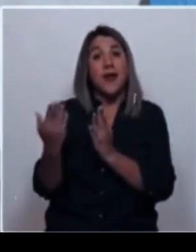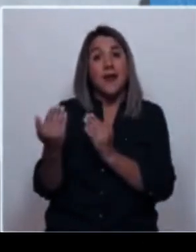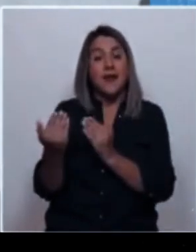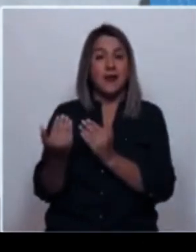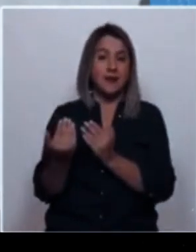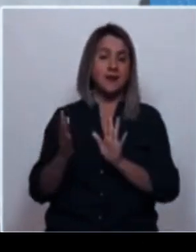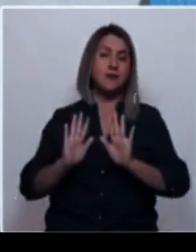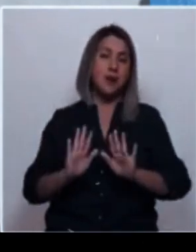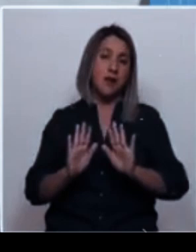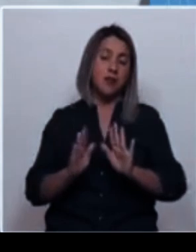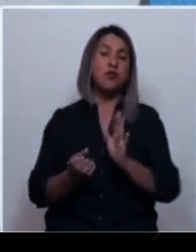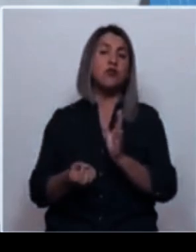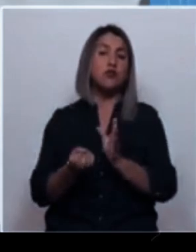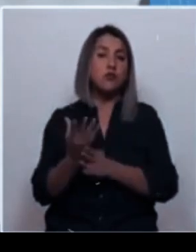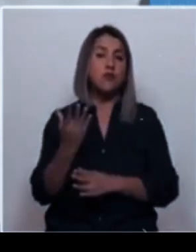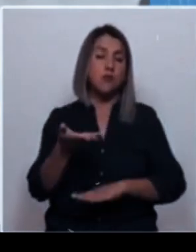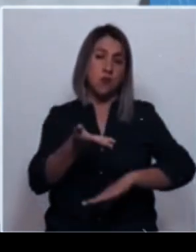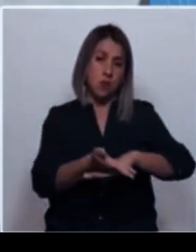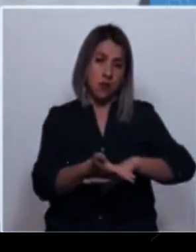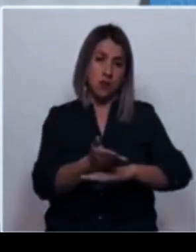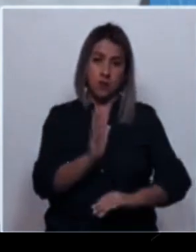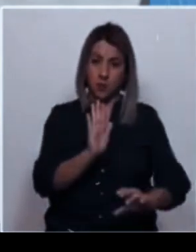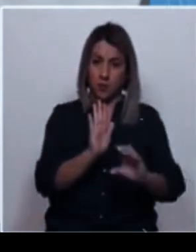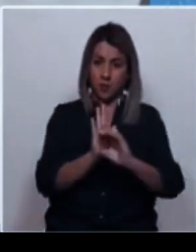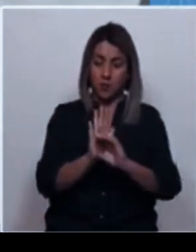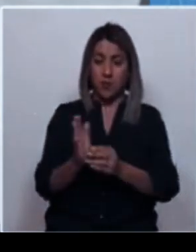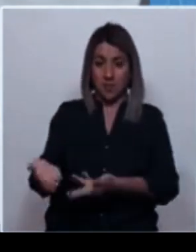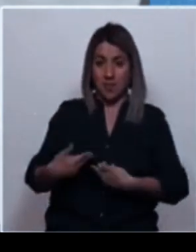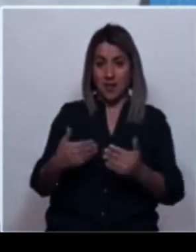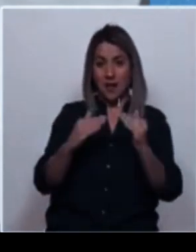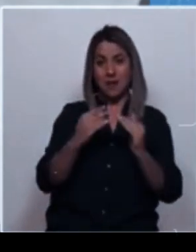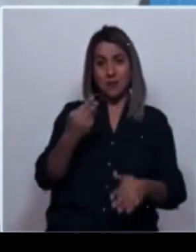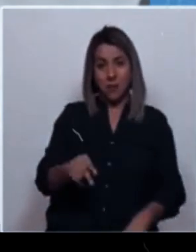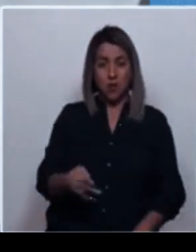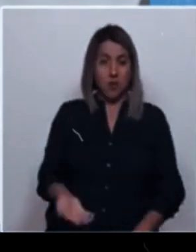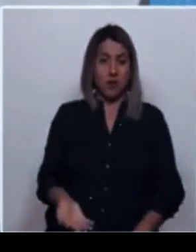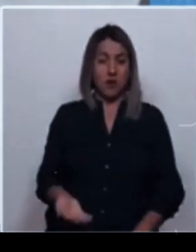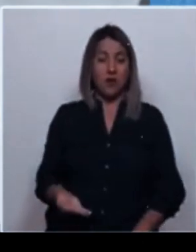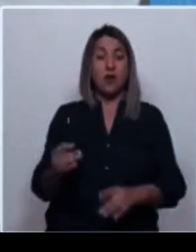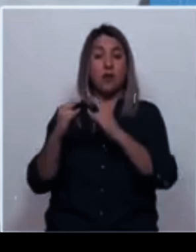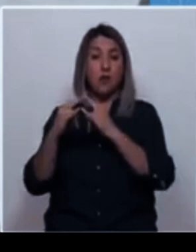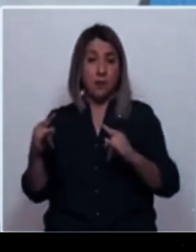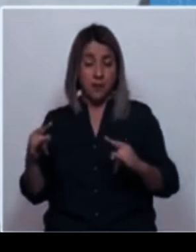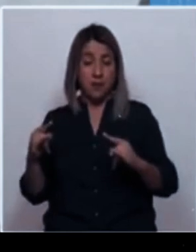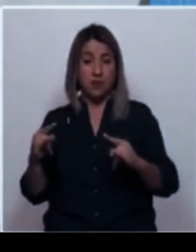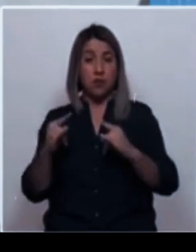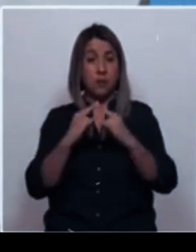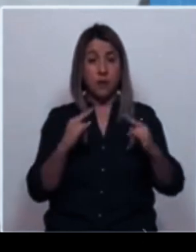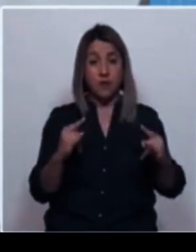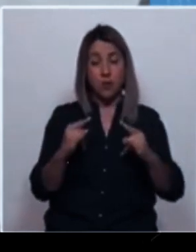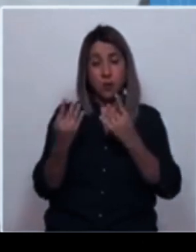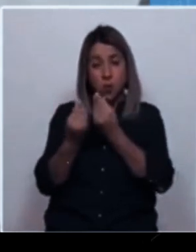esperando esta nueva esta nueva propuesta constitución que a la espera de salir de los campamentos y lugares donde vivían hacinadas